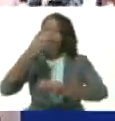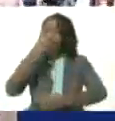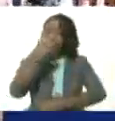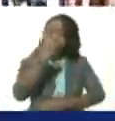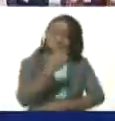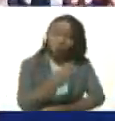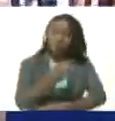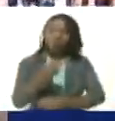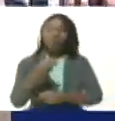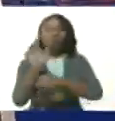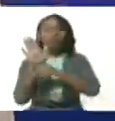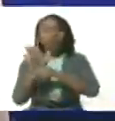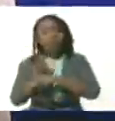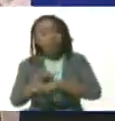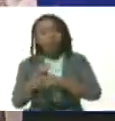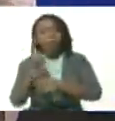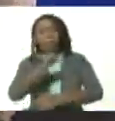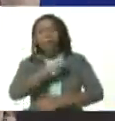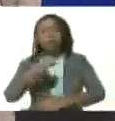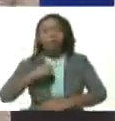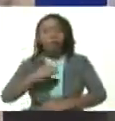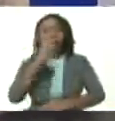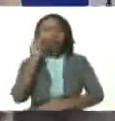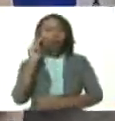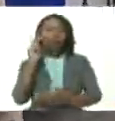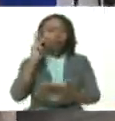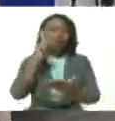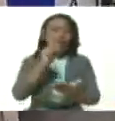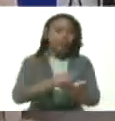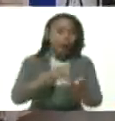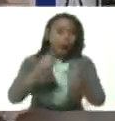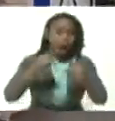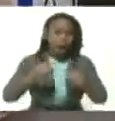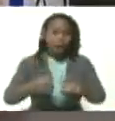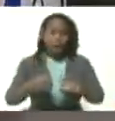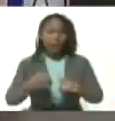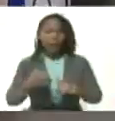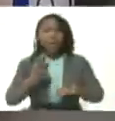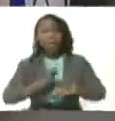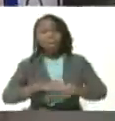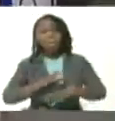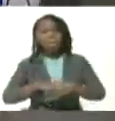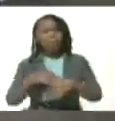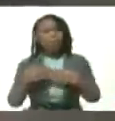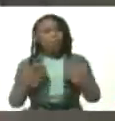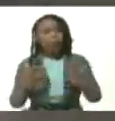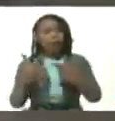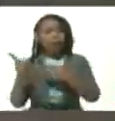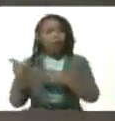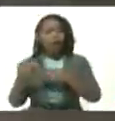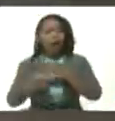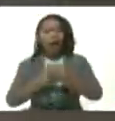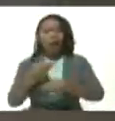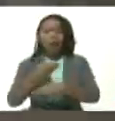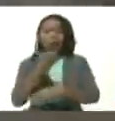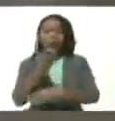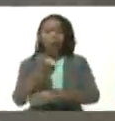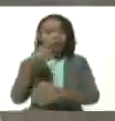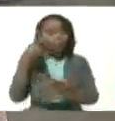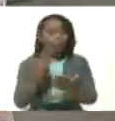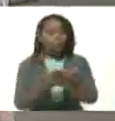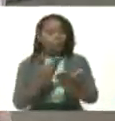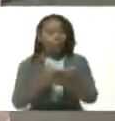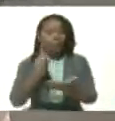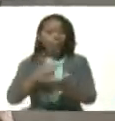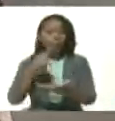gesto de trasladarse personalmente y de manera presencial, porque esto va a hacer que usted constate de manera